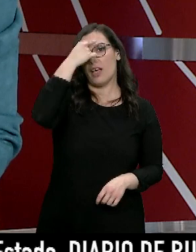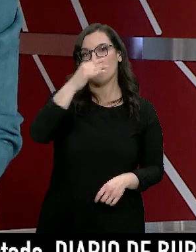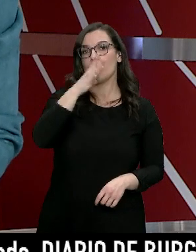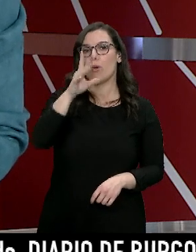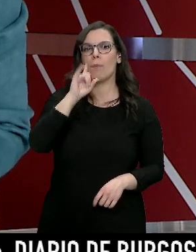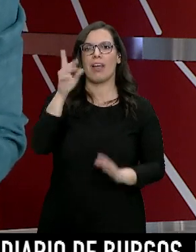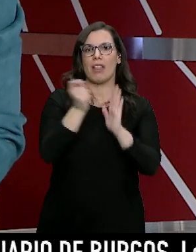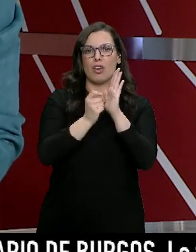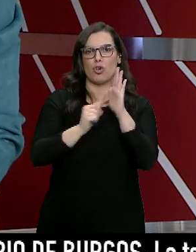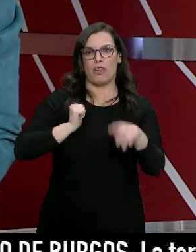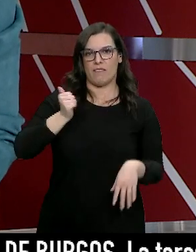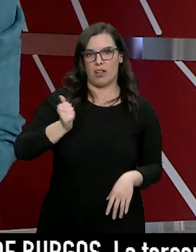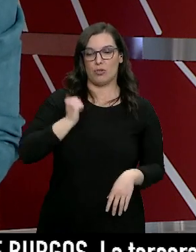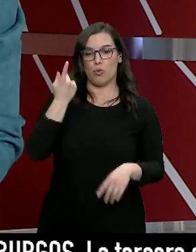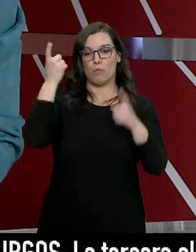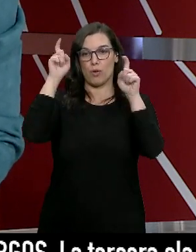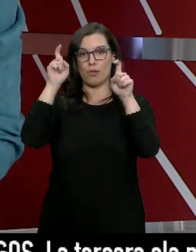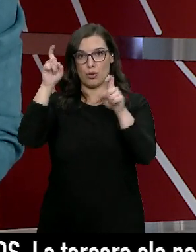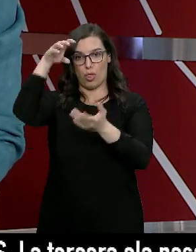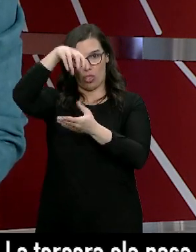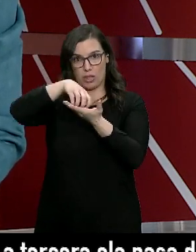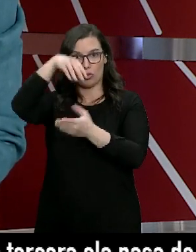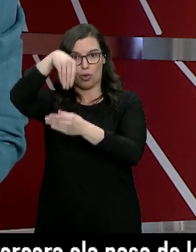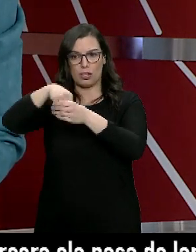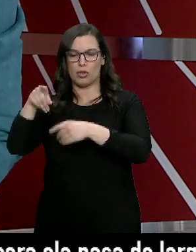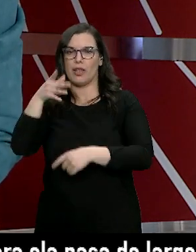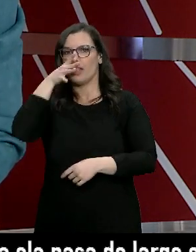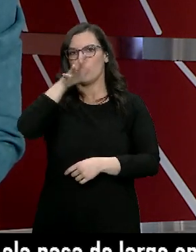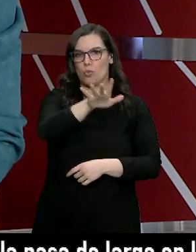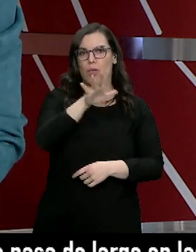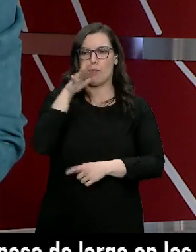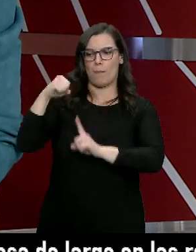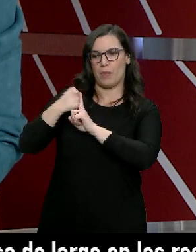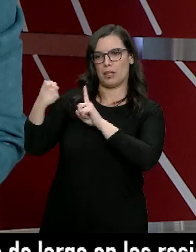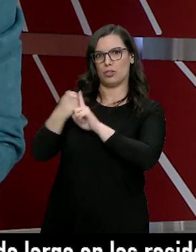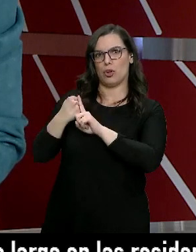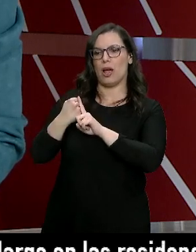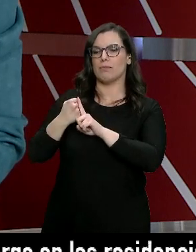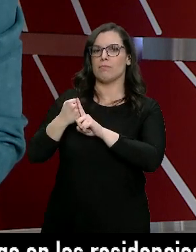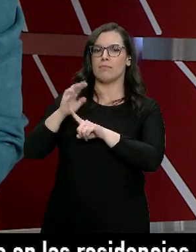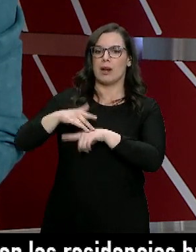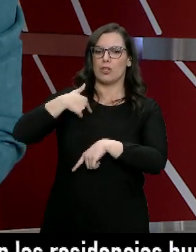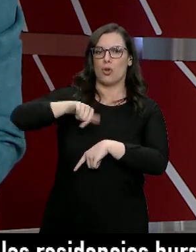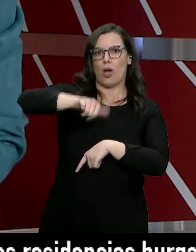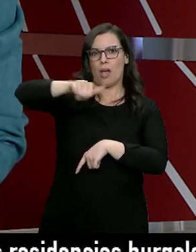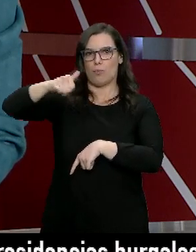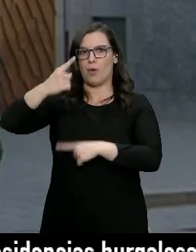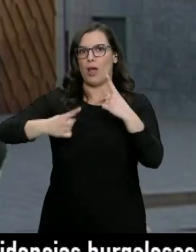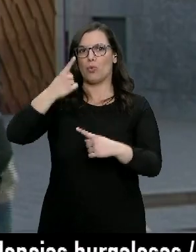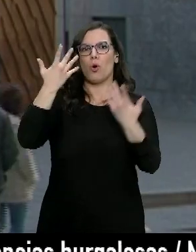falsificación de notas. Un profesor del centro denuncia presiones para aprobar a varios alumnos suspensos.